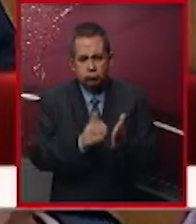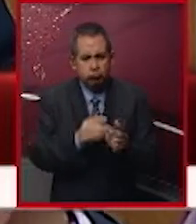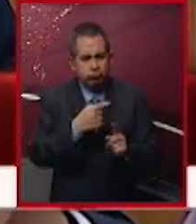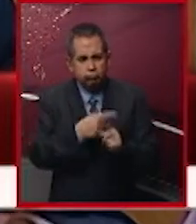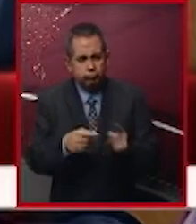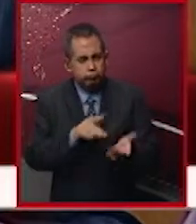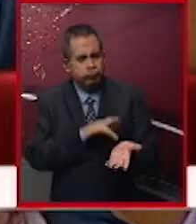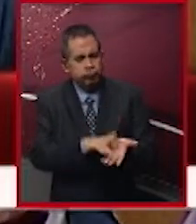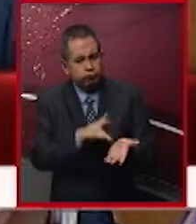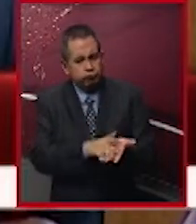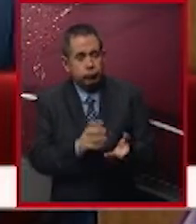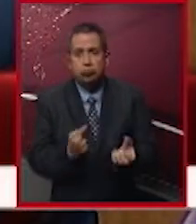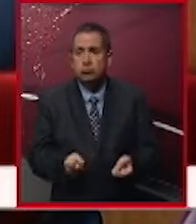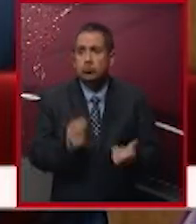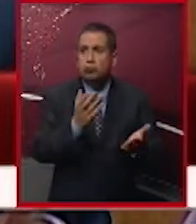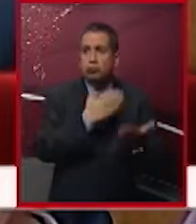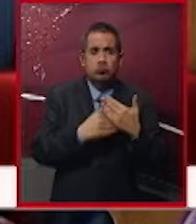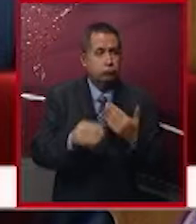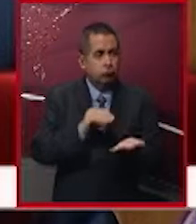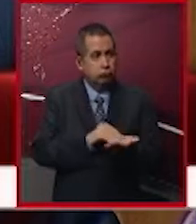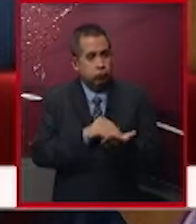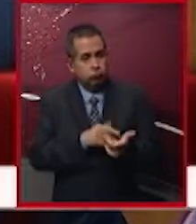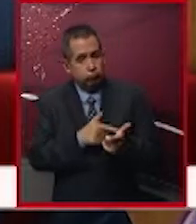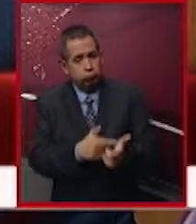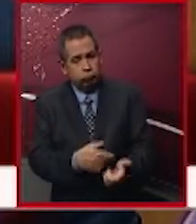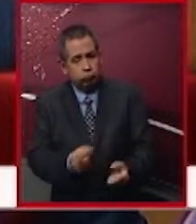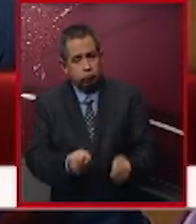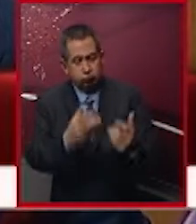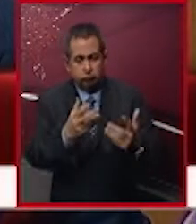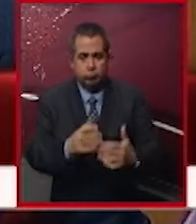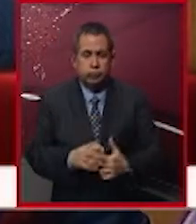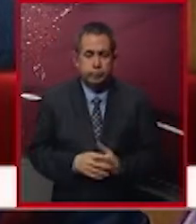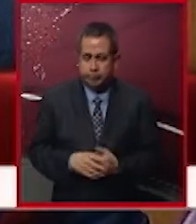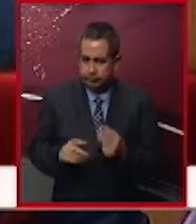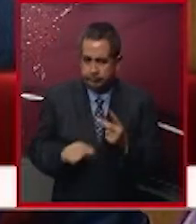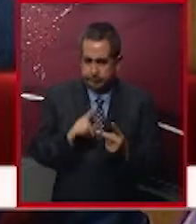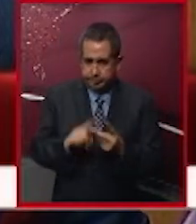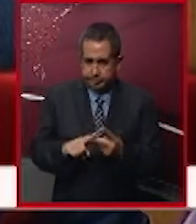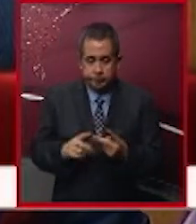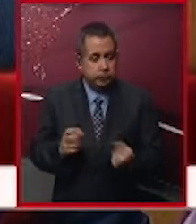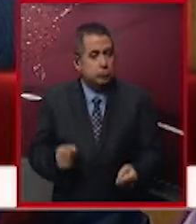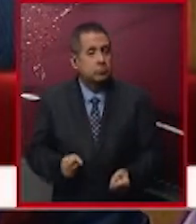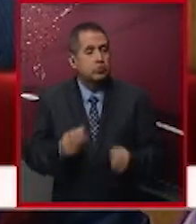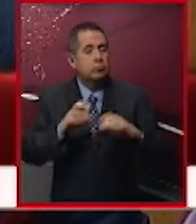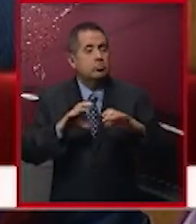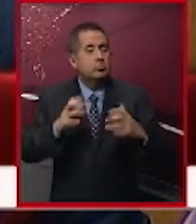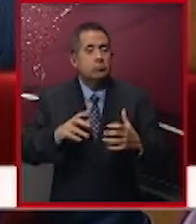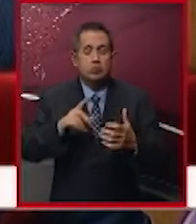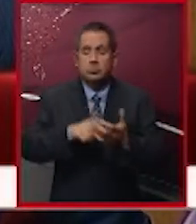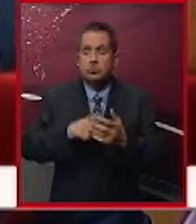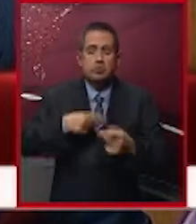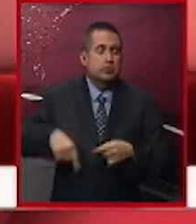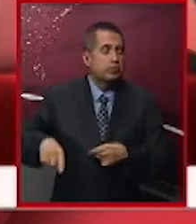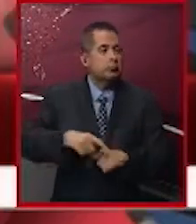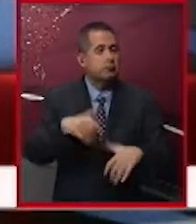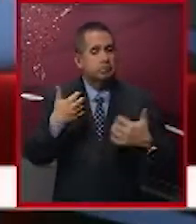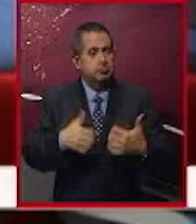y cuántas de estas han logrado sobrevivir hasta la fecha? Segunda pregunta, ¿cuántas lograron convertirse en grandes